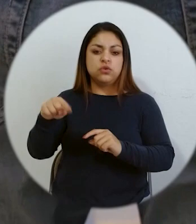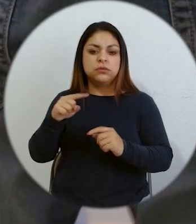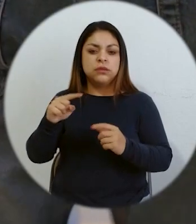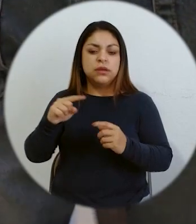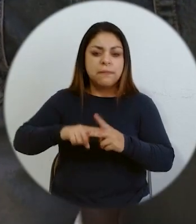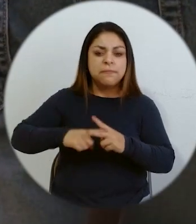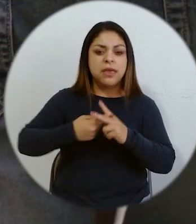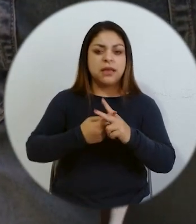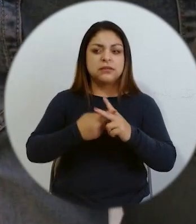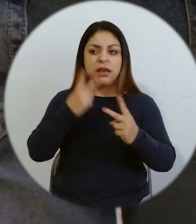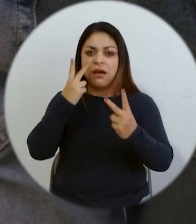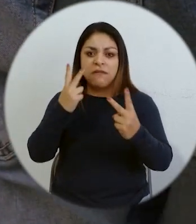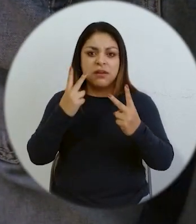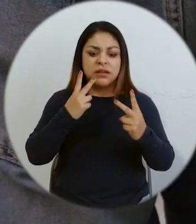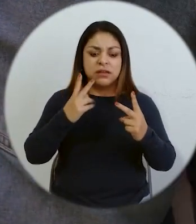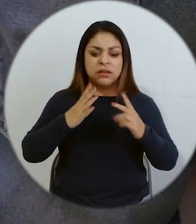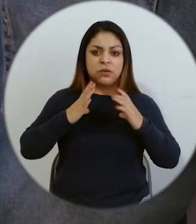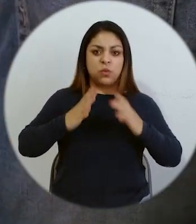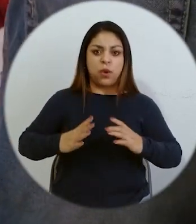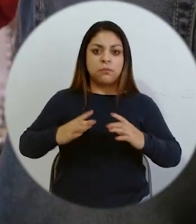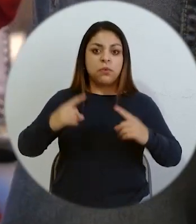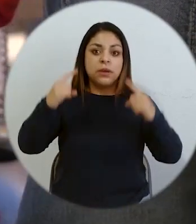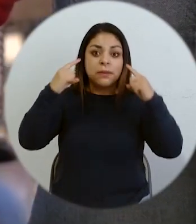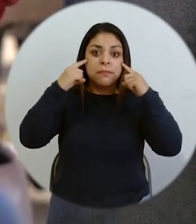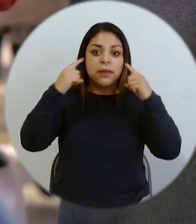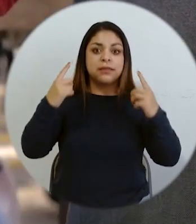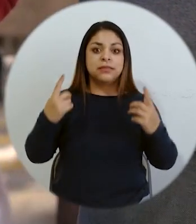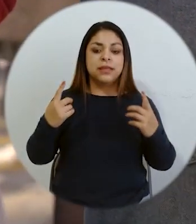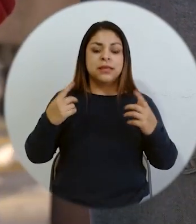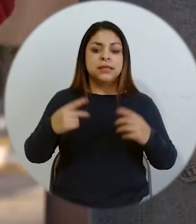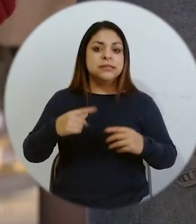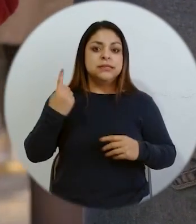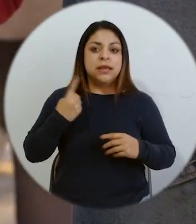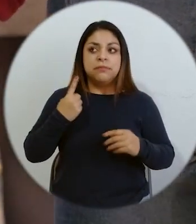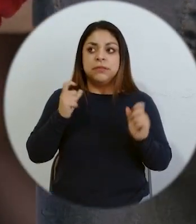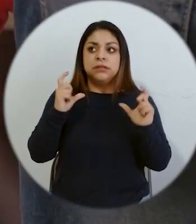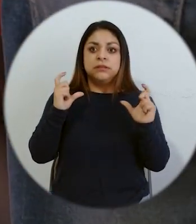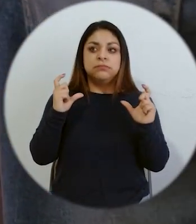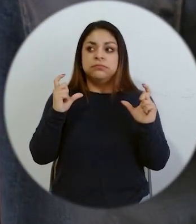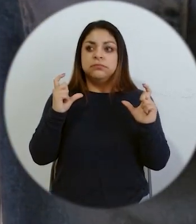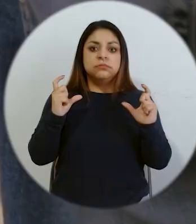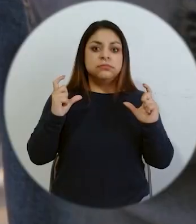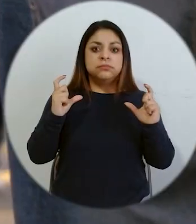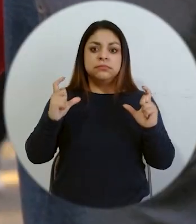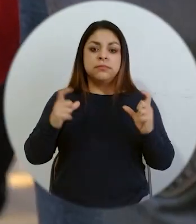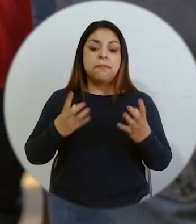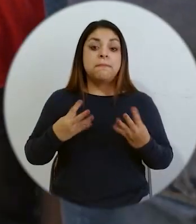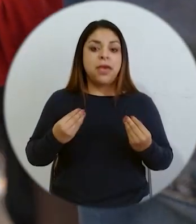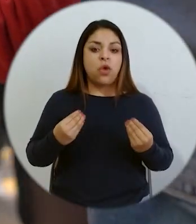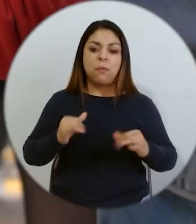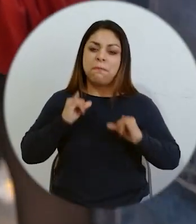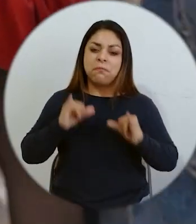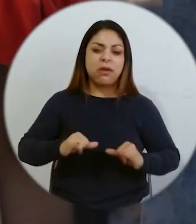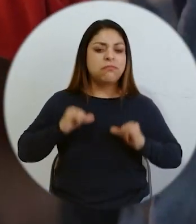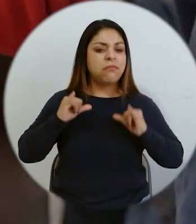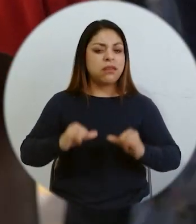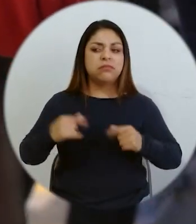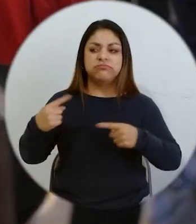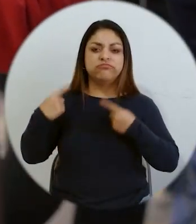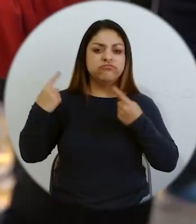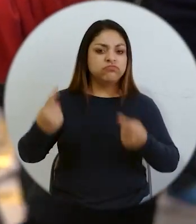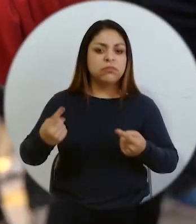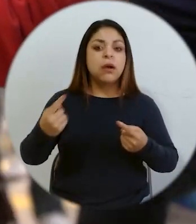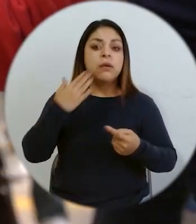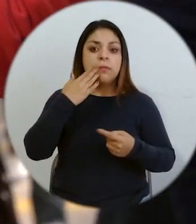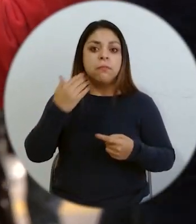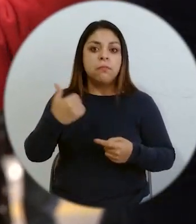establecerse, digamos, situaciones en las que su cuerpo y su mente están en una hiperalerta permanente, ¿verdad? Tienen miedo permanentemente,